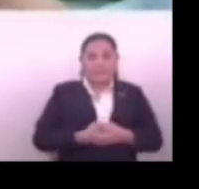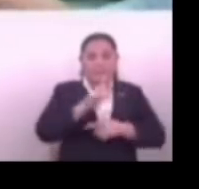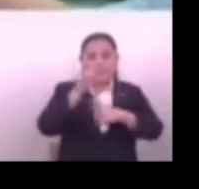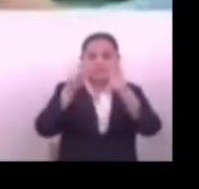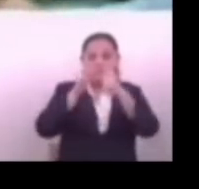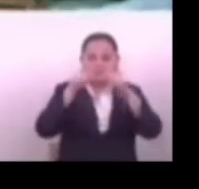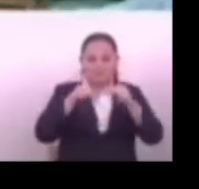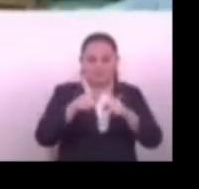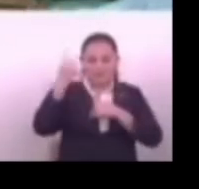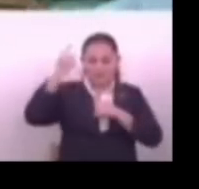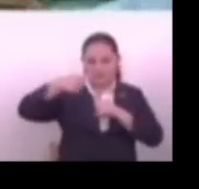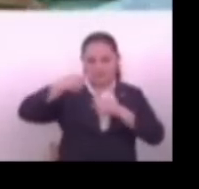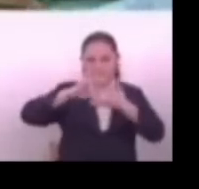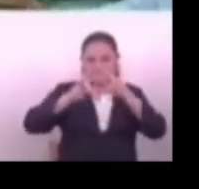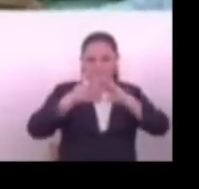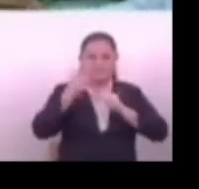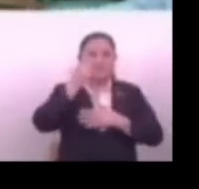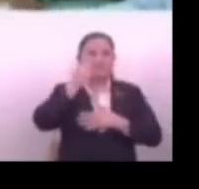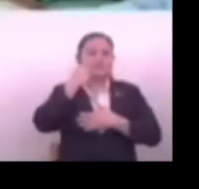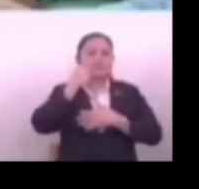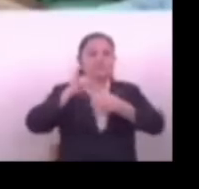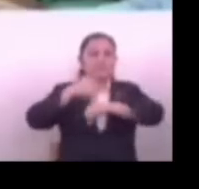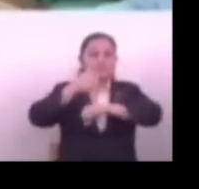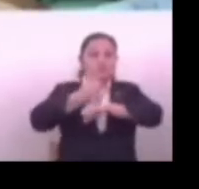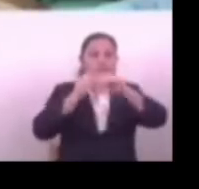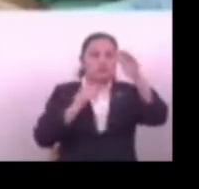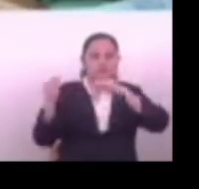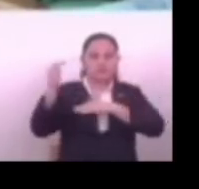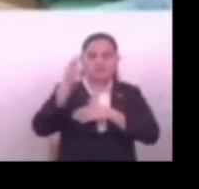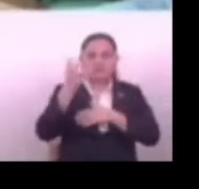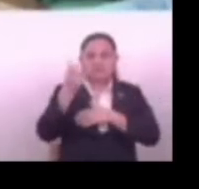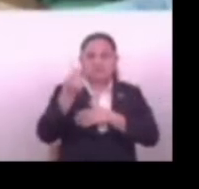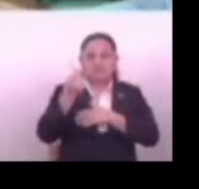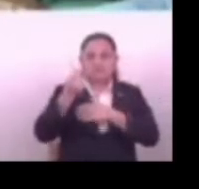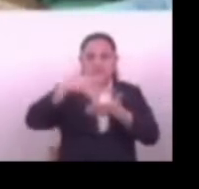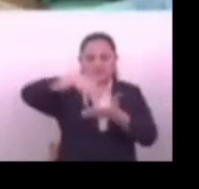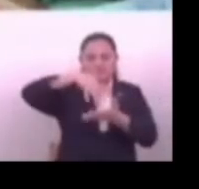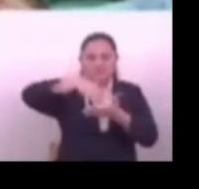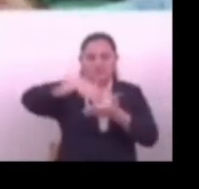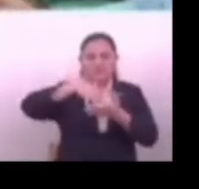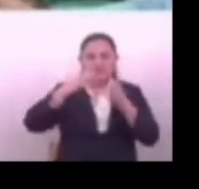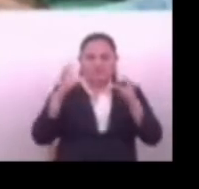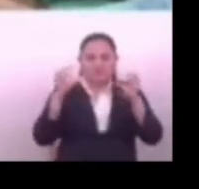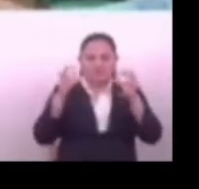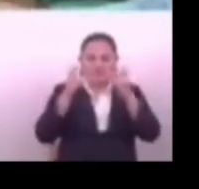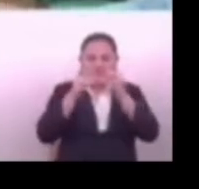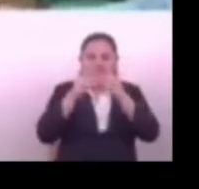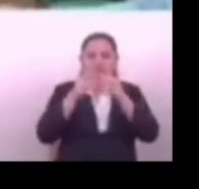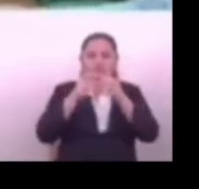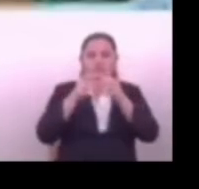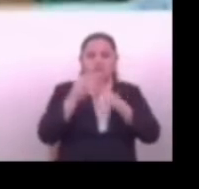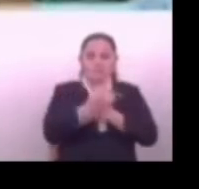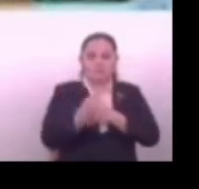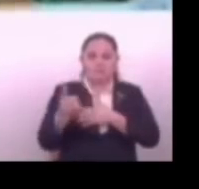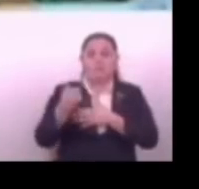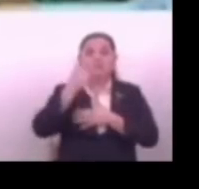exactamente eso es lo que debería de decir, donde va a estar el mayor número de población, donde hay más concentración de